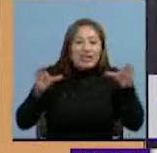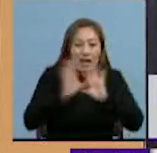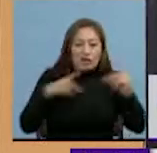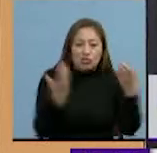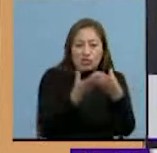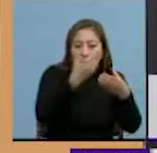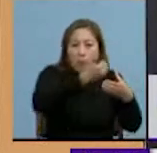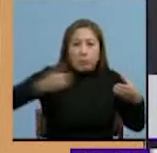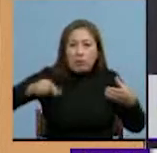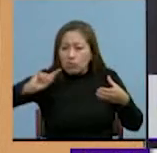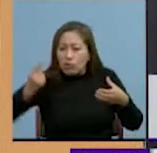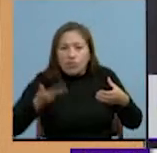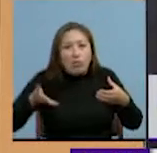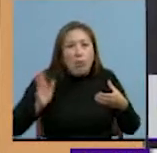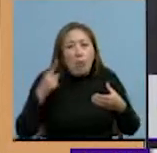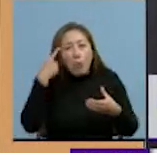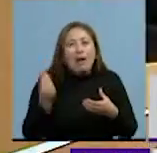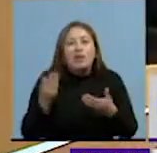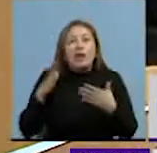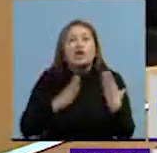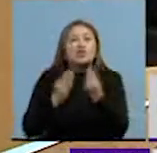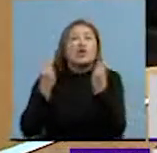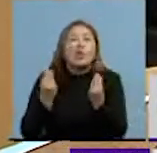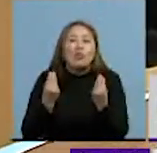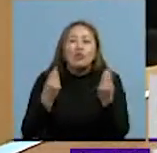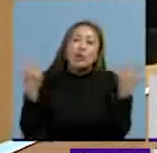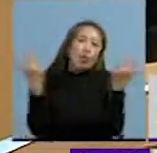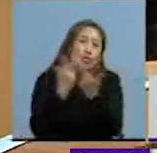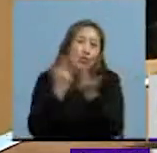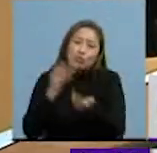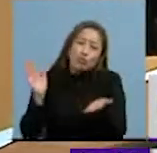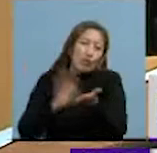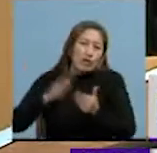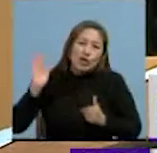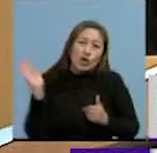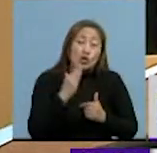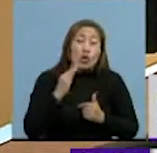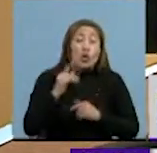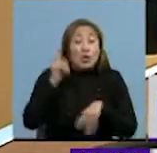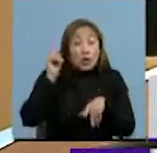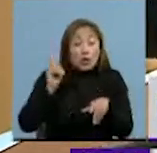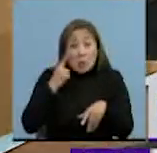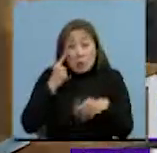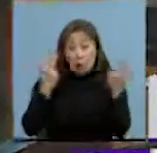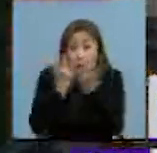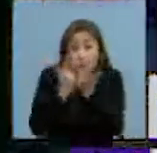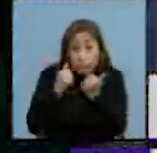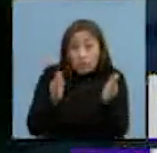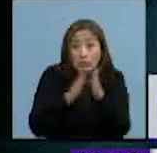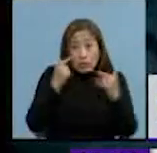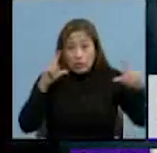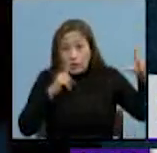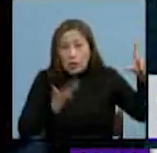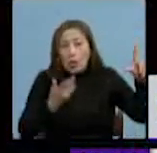sistema. ¿Cómo se aborda esta situación? Fue realmente increíble. Se habló de todo, Jorge. Así es. En un momento, vos sabés que nosotros veíamos que nos